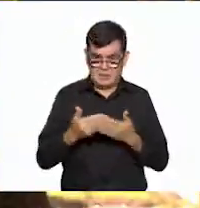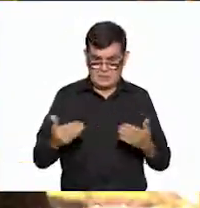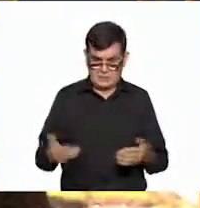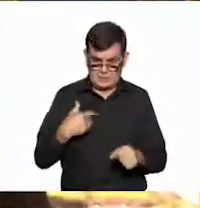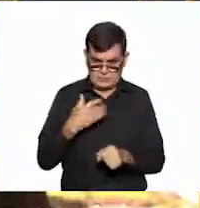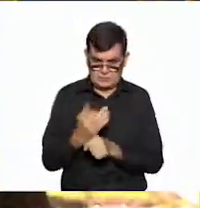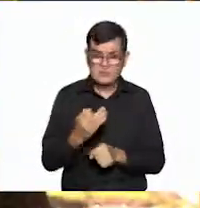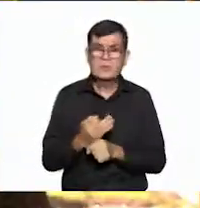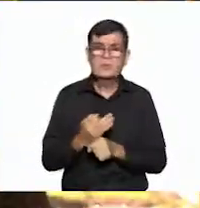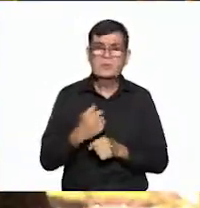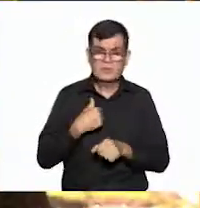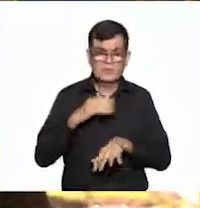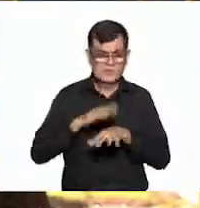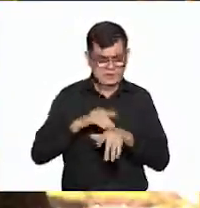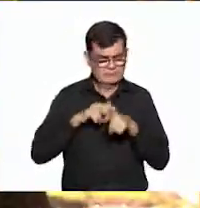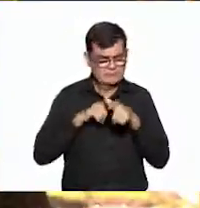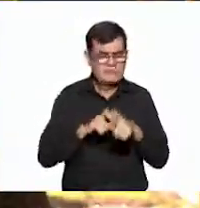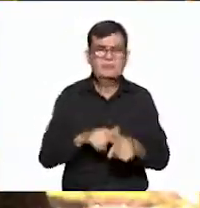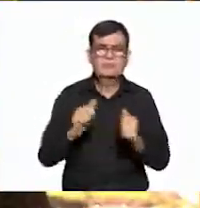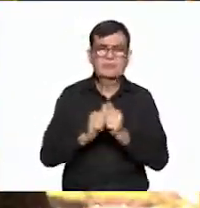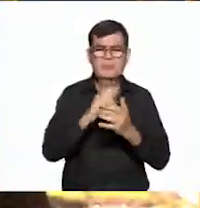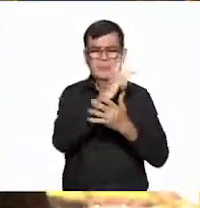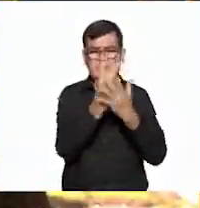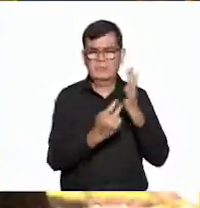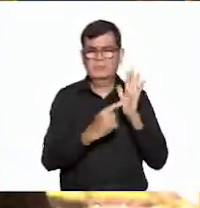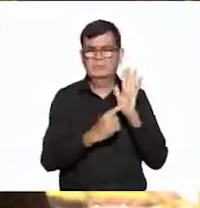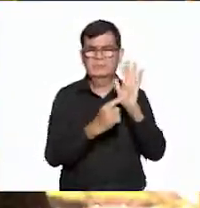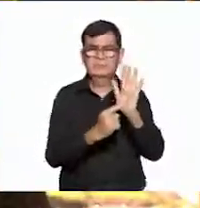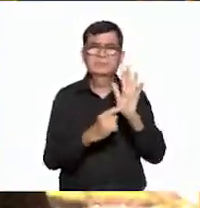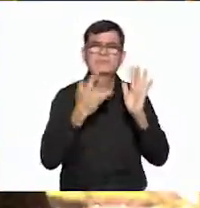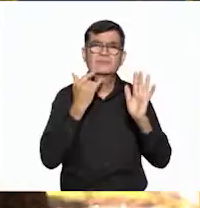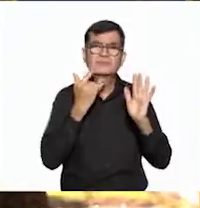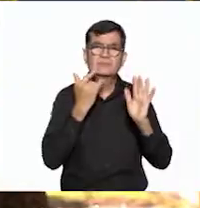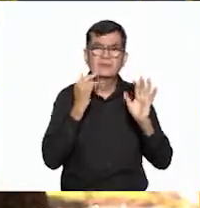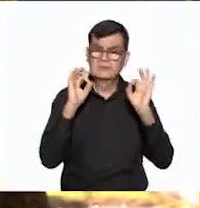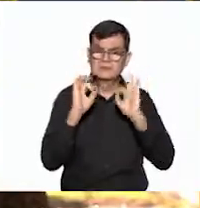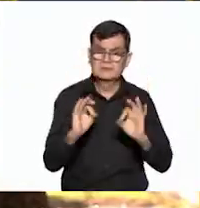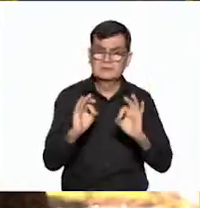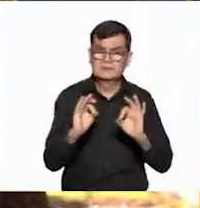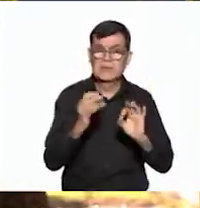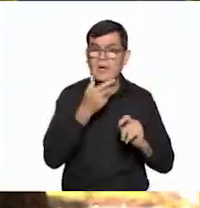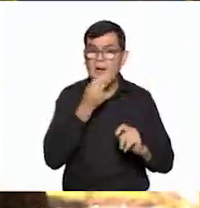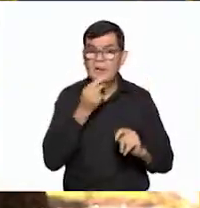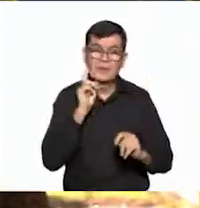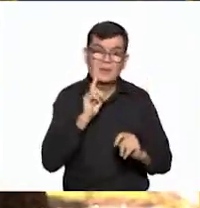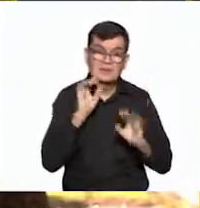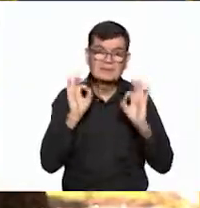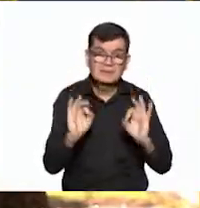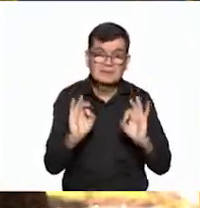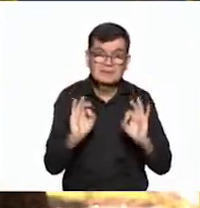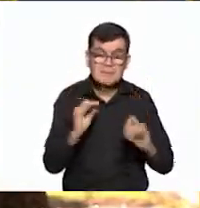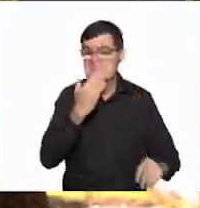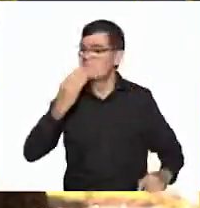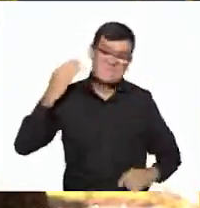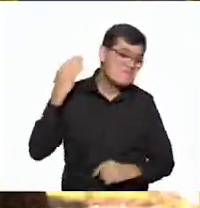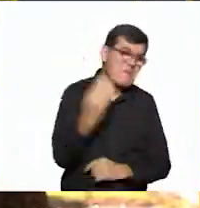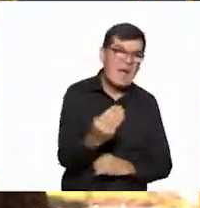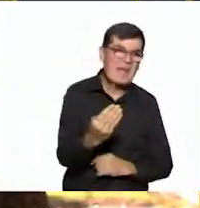es momento de seguir con el programa de hoy. ¿Listas? ¿Listos?